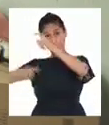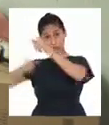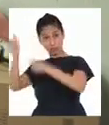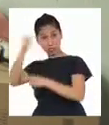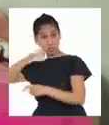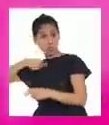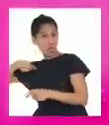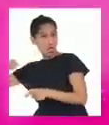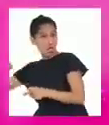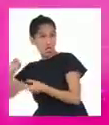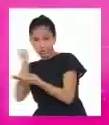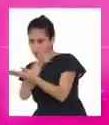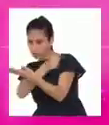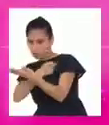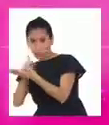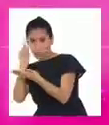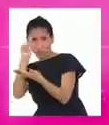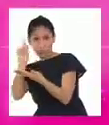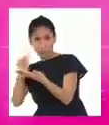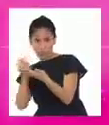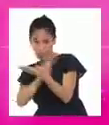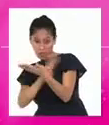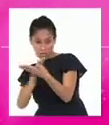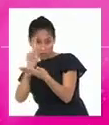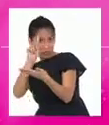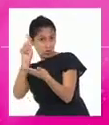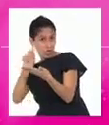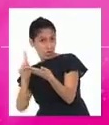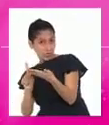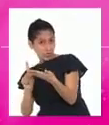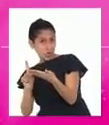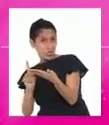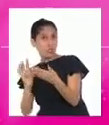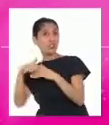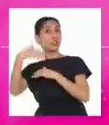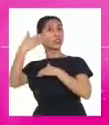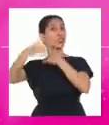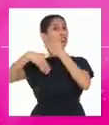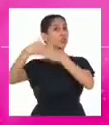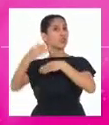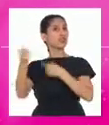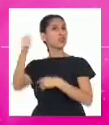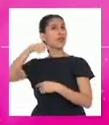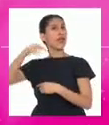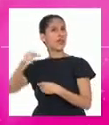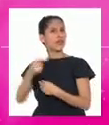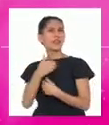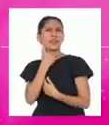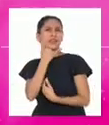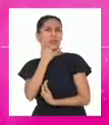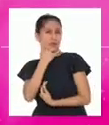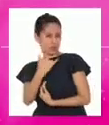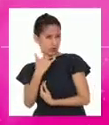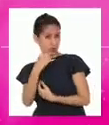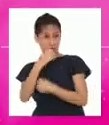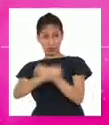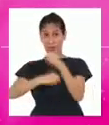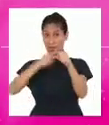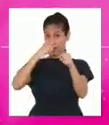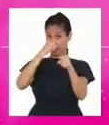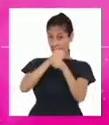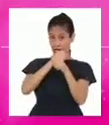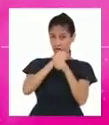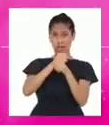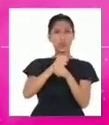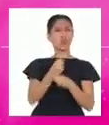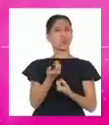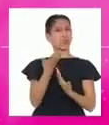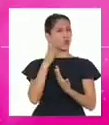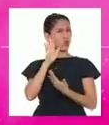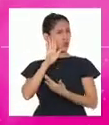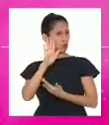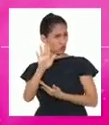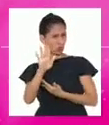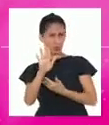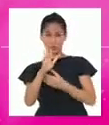voto universal. Y eso se consiguió 23 años después con la Constitución